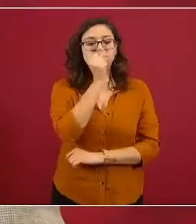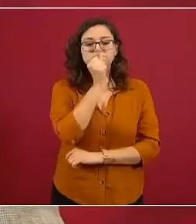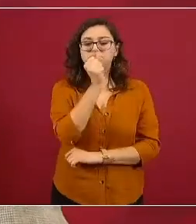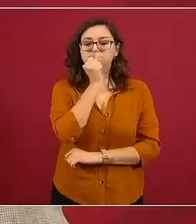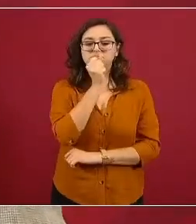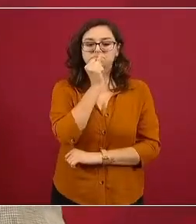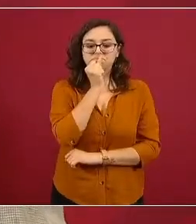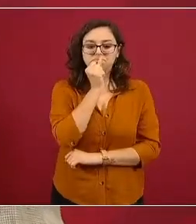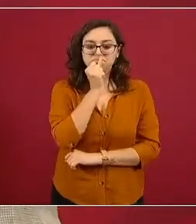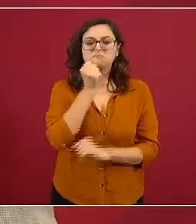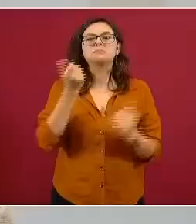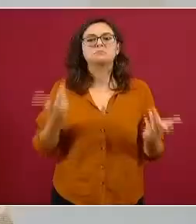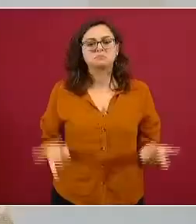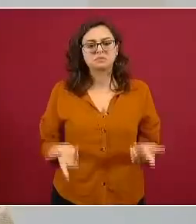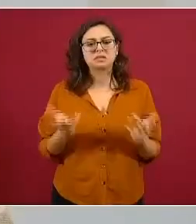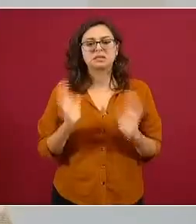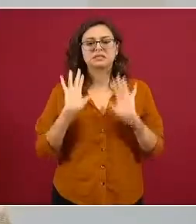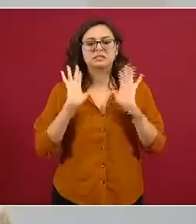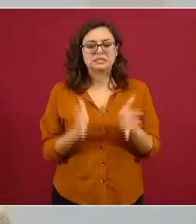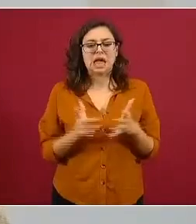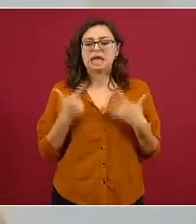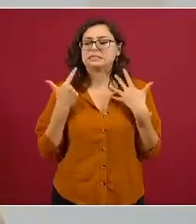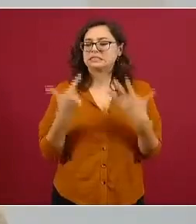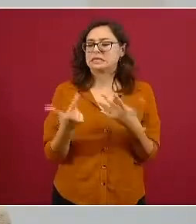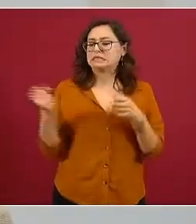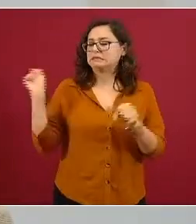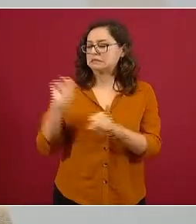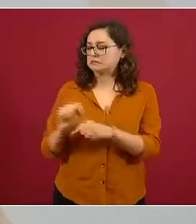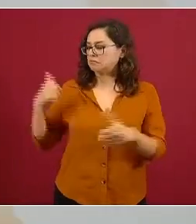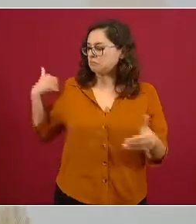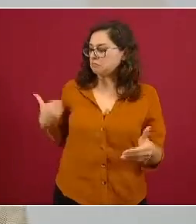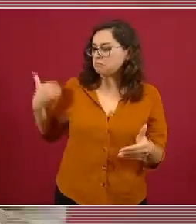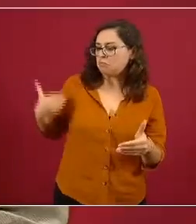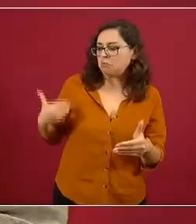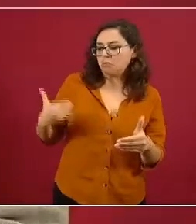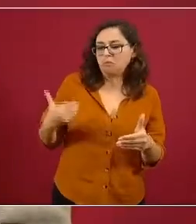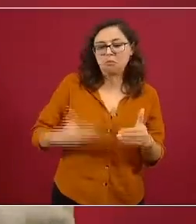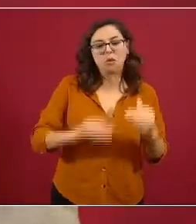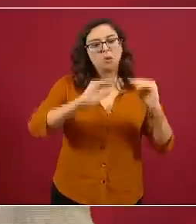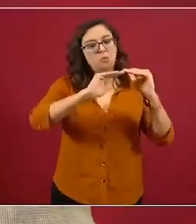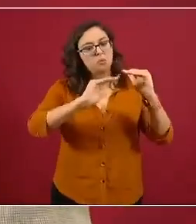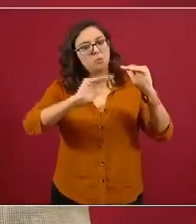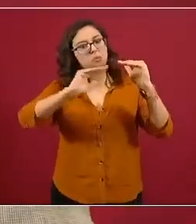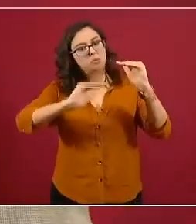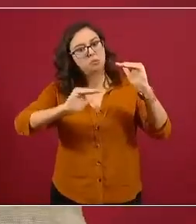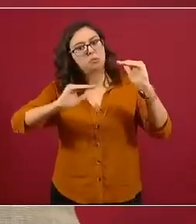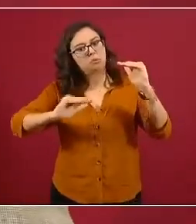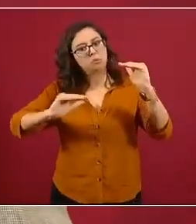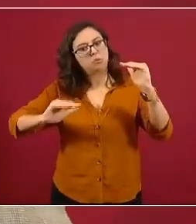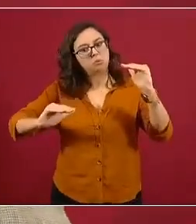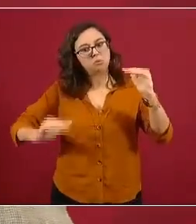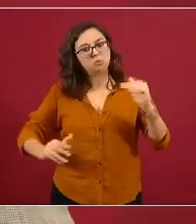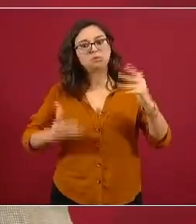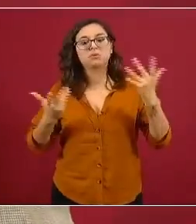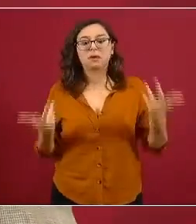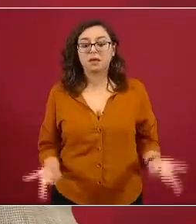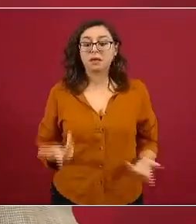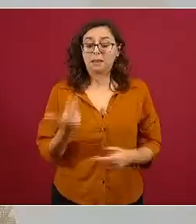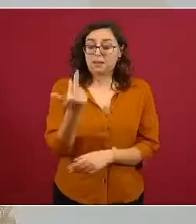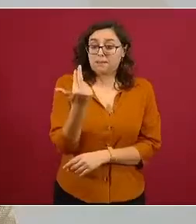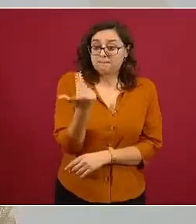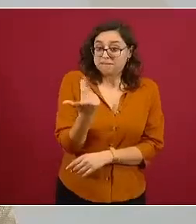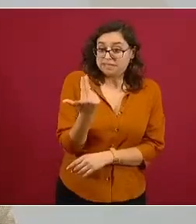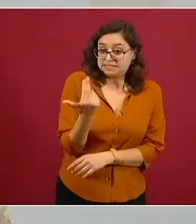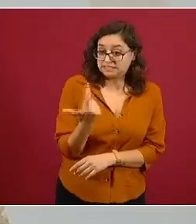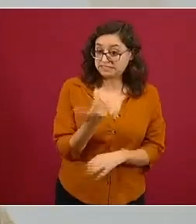excelente noticia que llevemos ya 7 semanas consecutivas en una fase de descenso, que 25 de las